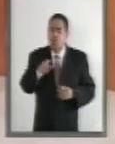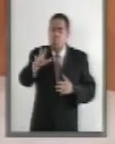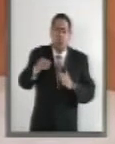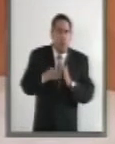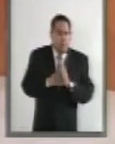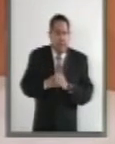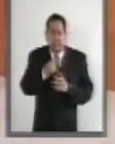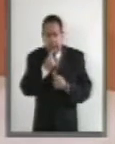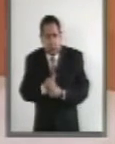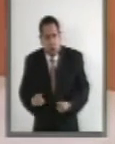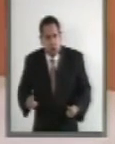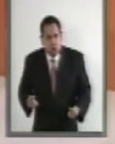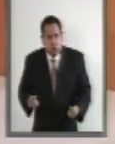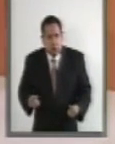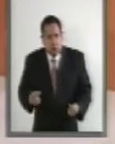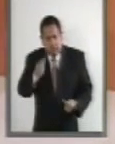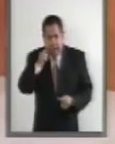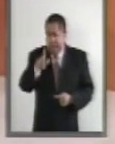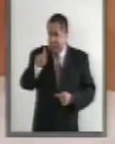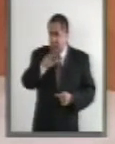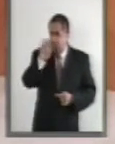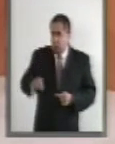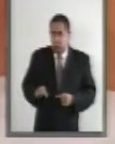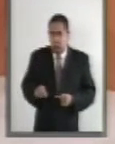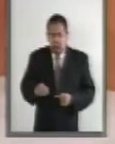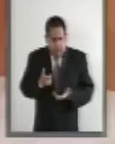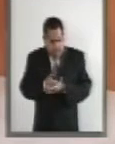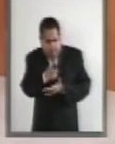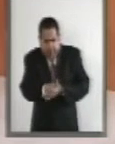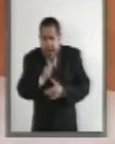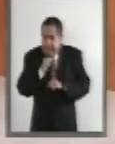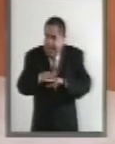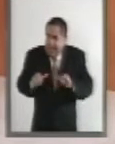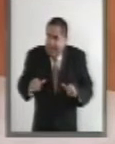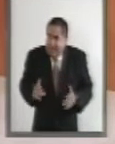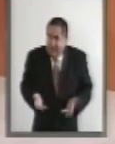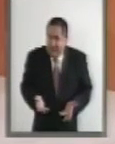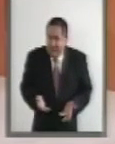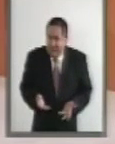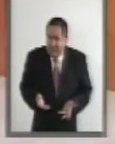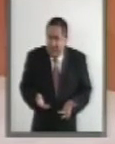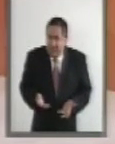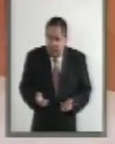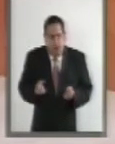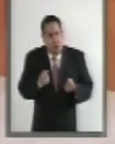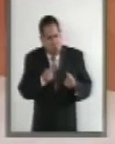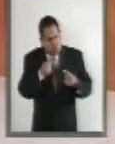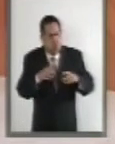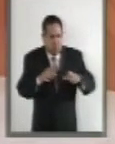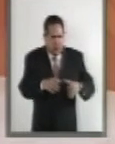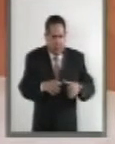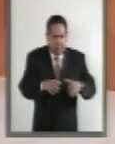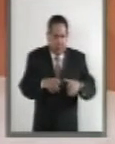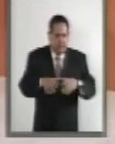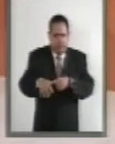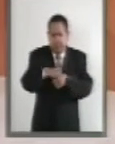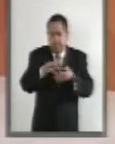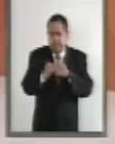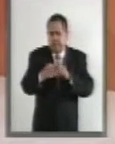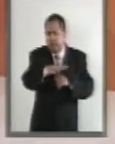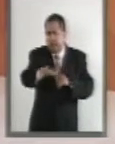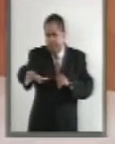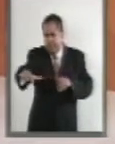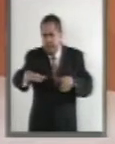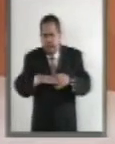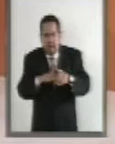164,000 niños, 70% no sean remunerados. Muchos efectivamente están en la zona agropecuaria, están en